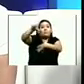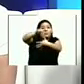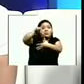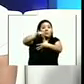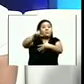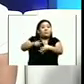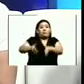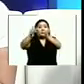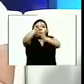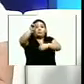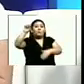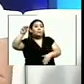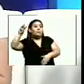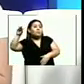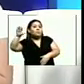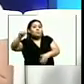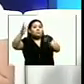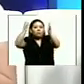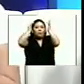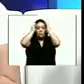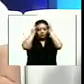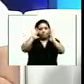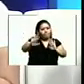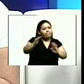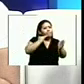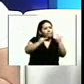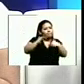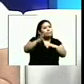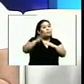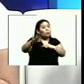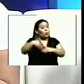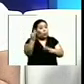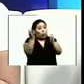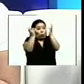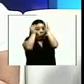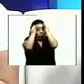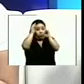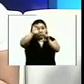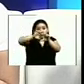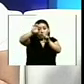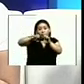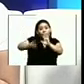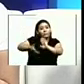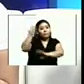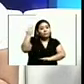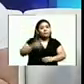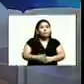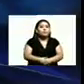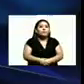Agravado De la salud Ya le contamos Las alarmantes cifras Cuando regresemos